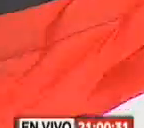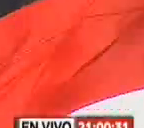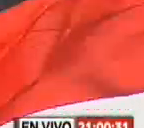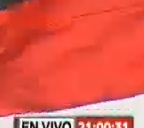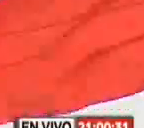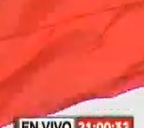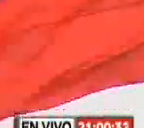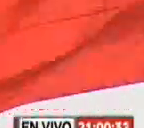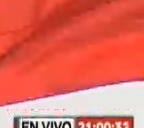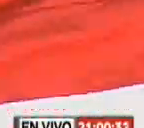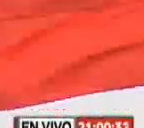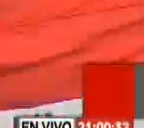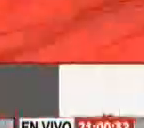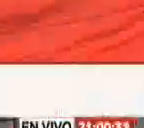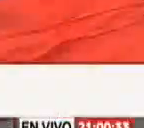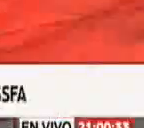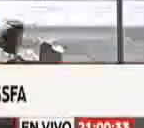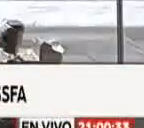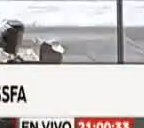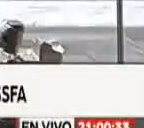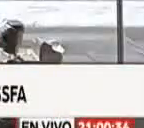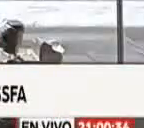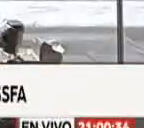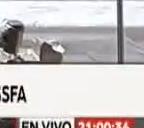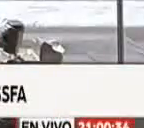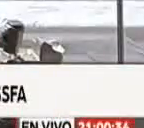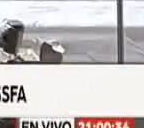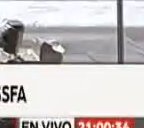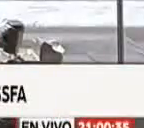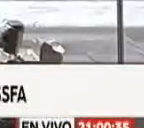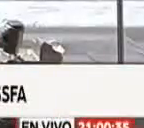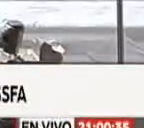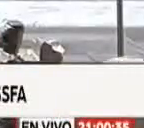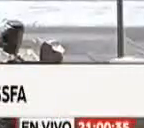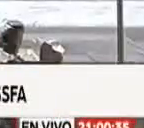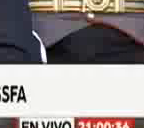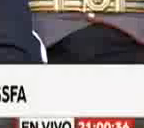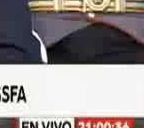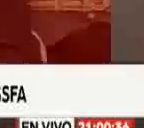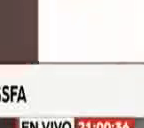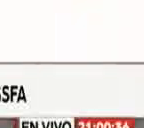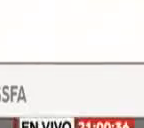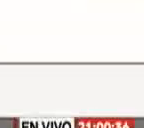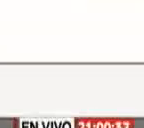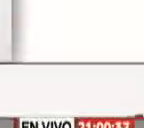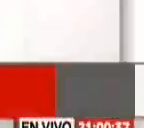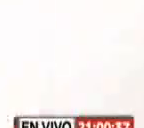El gobierno nacional se comprometió a pagar la totalidad de la deuda que mantiene con el ISBA.